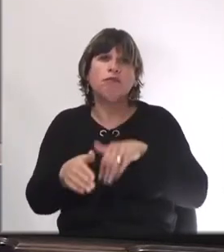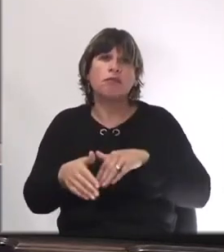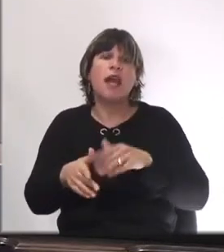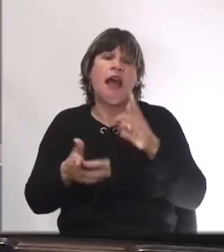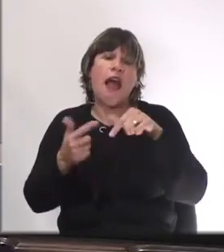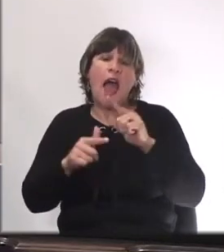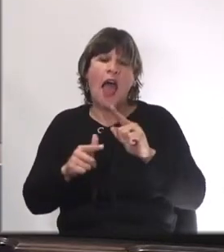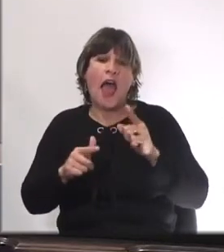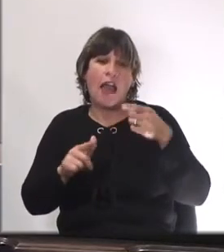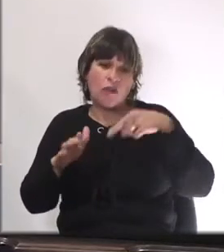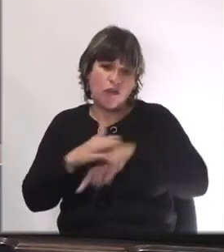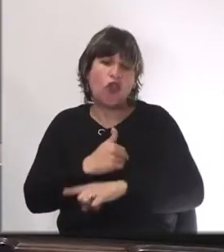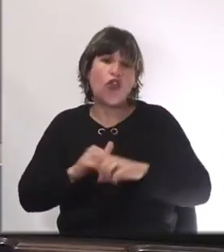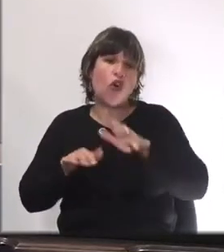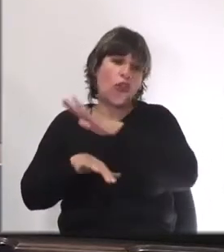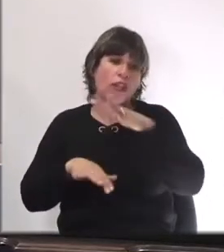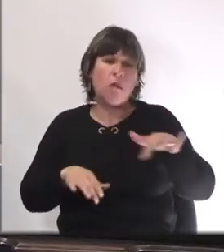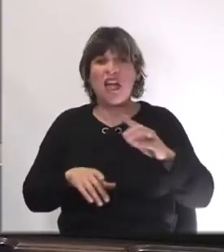oídos, no